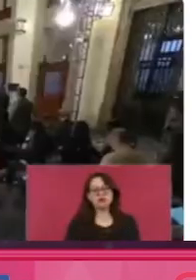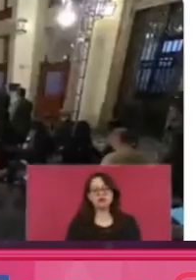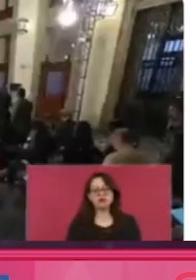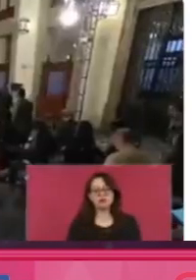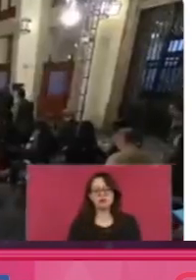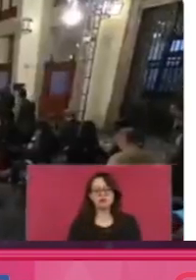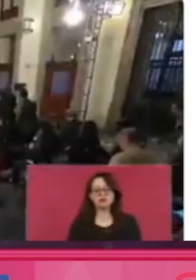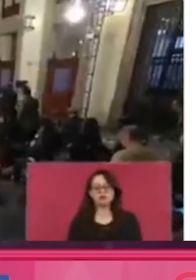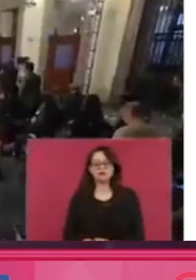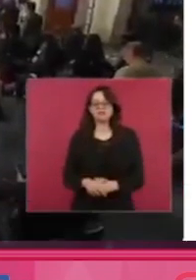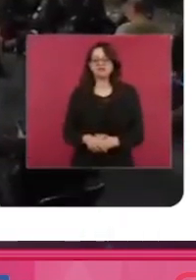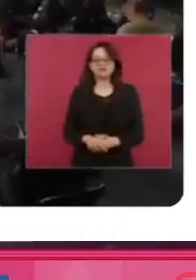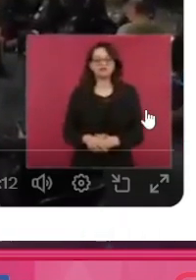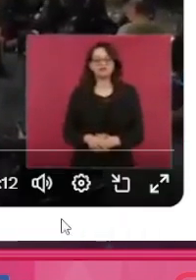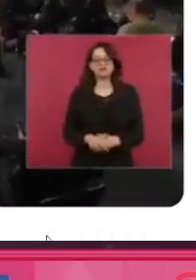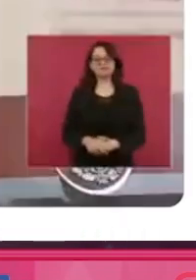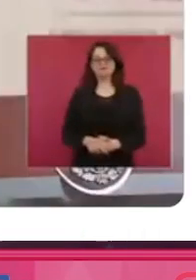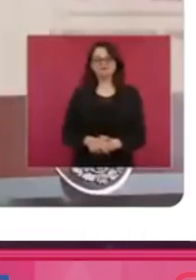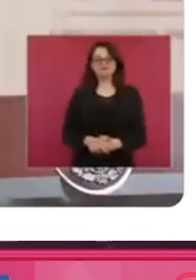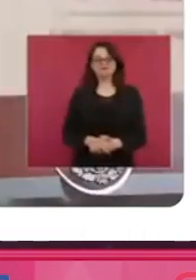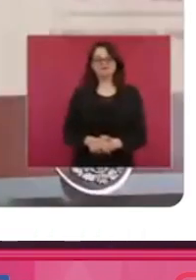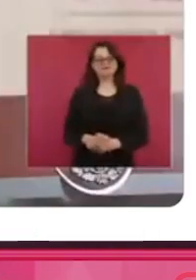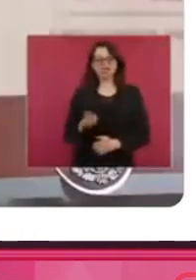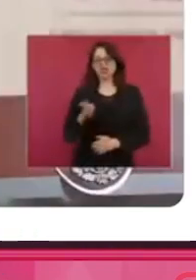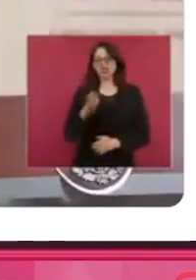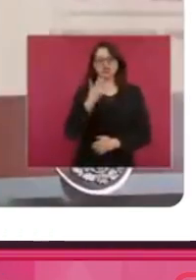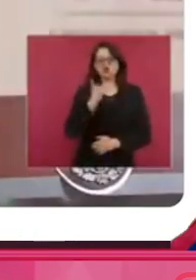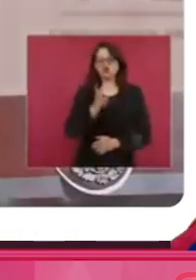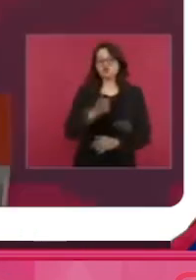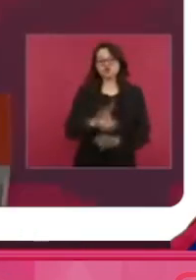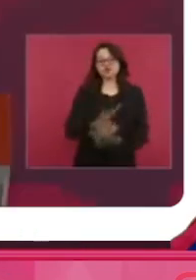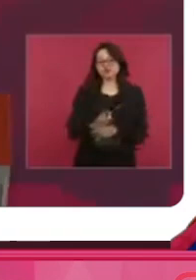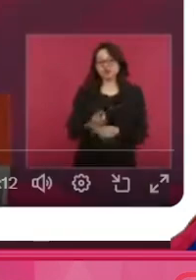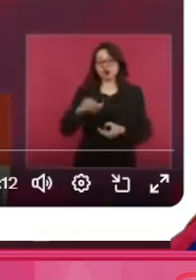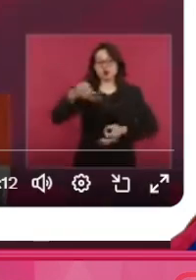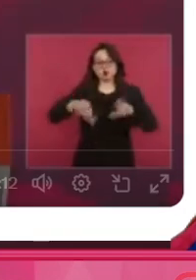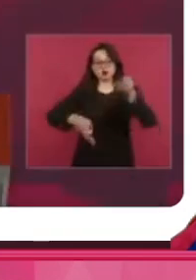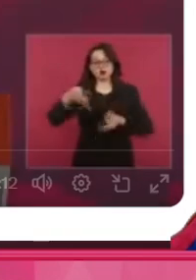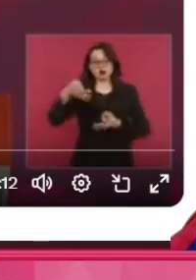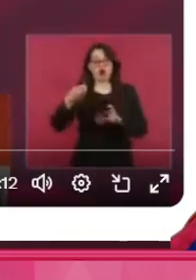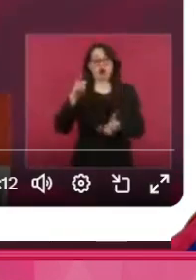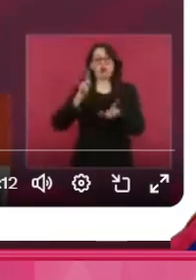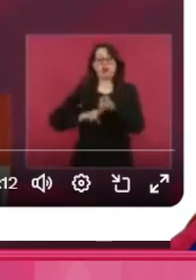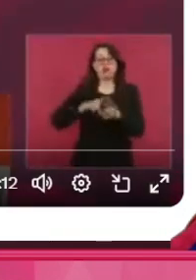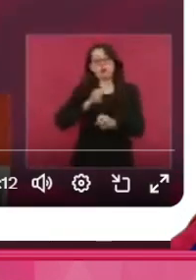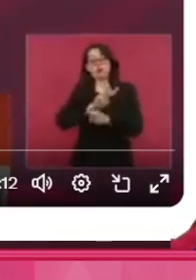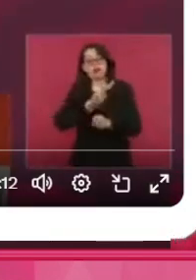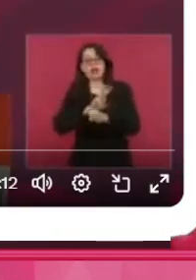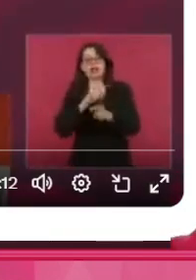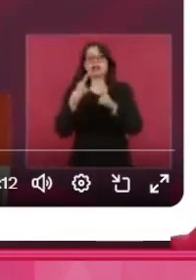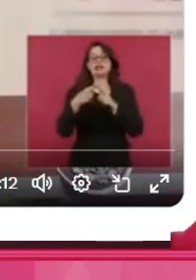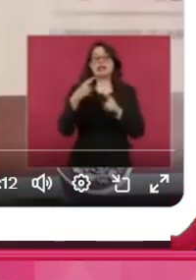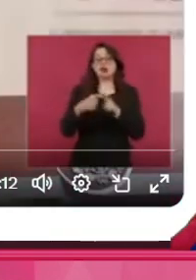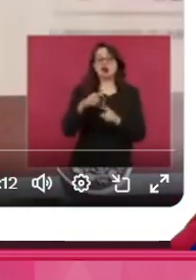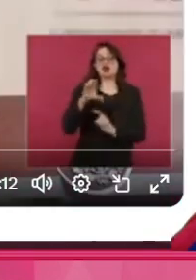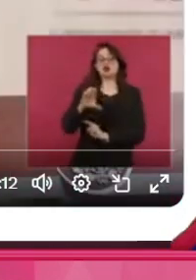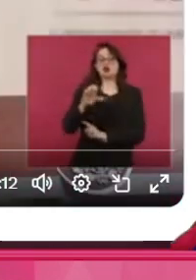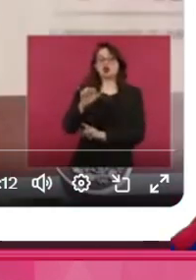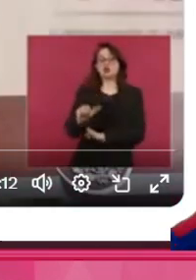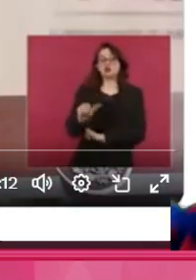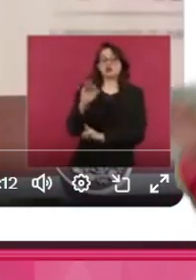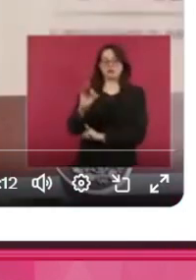Es que no funciona. Gracias. El Consejo de la Judicatura. Están ahí de floreros, porque